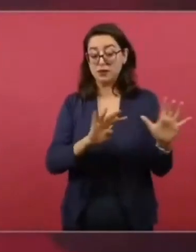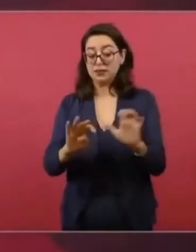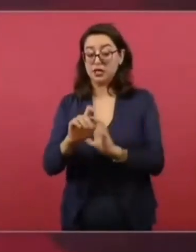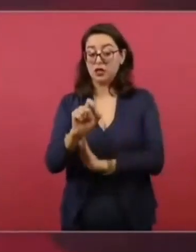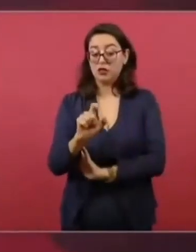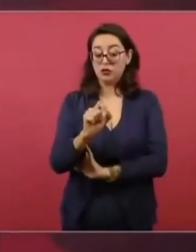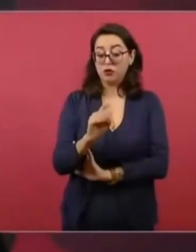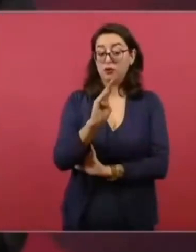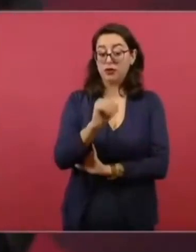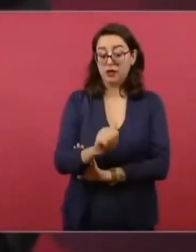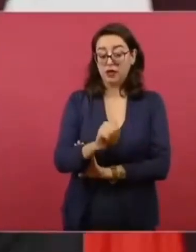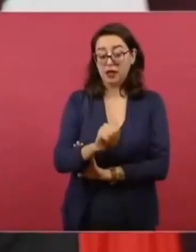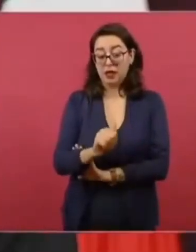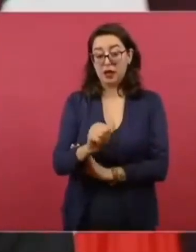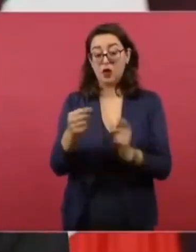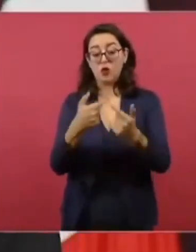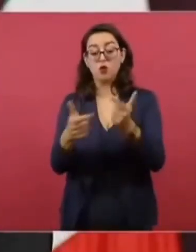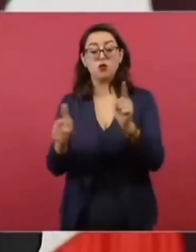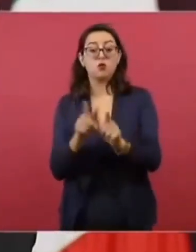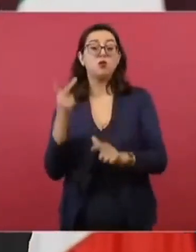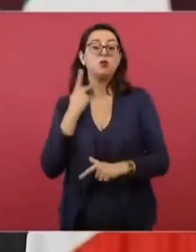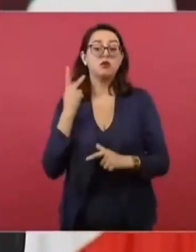PAN en 1939,